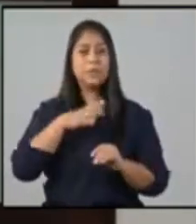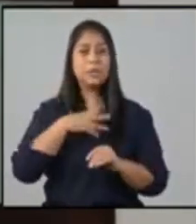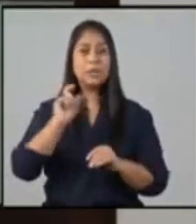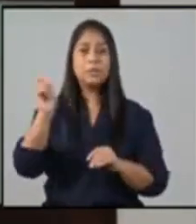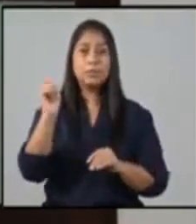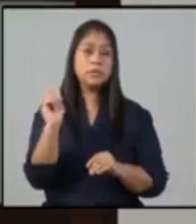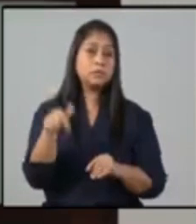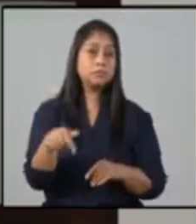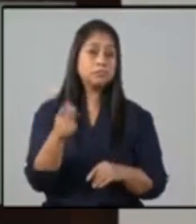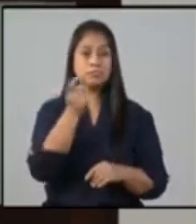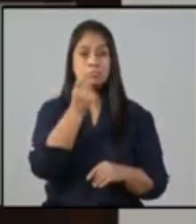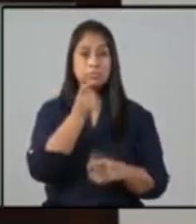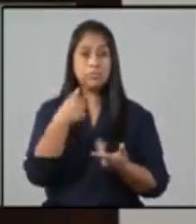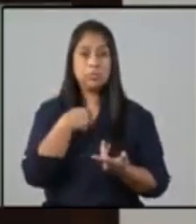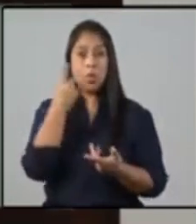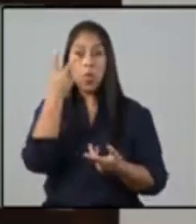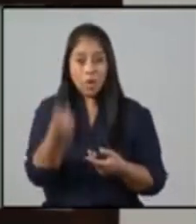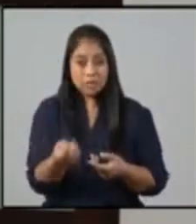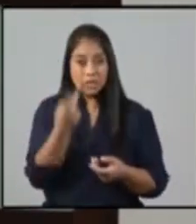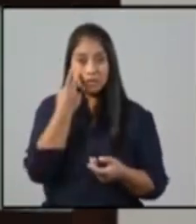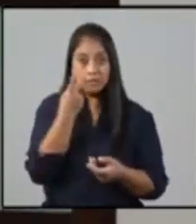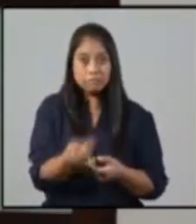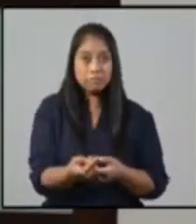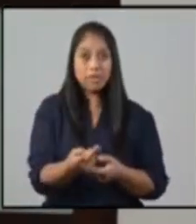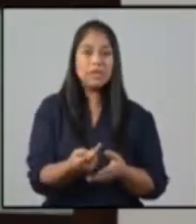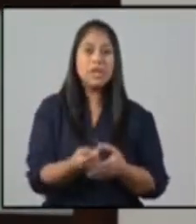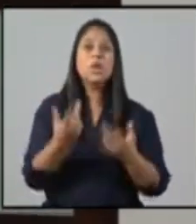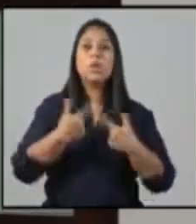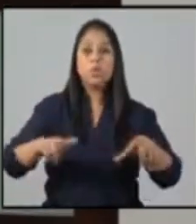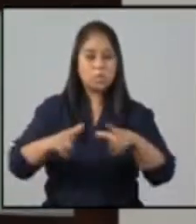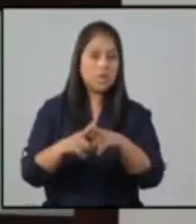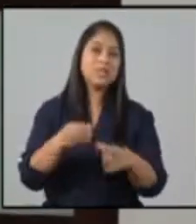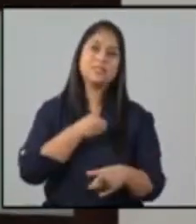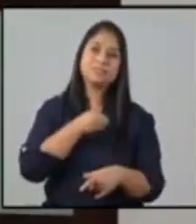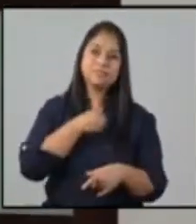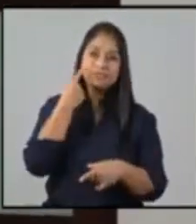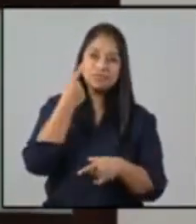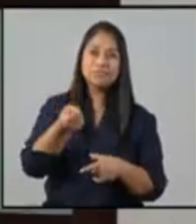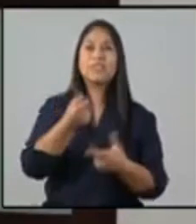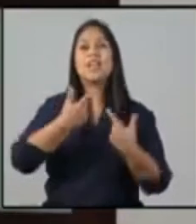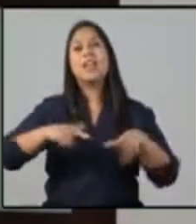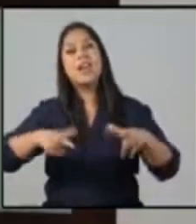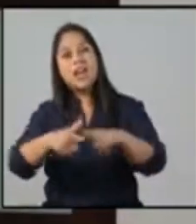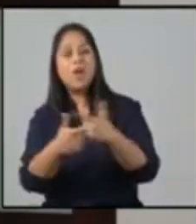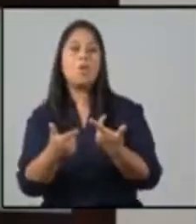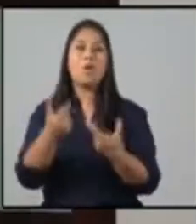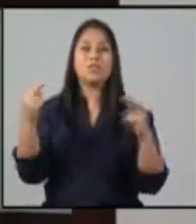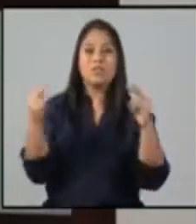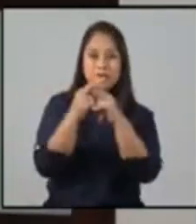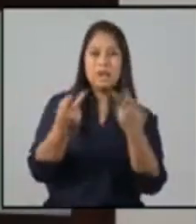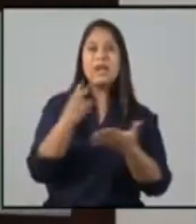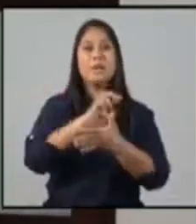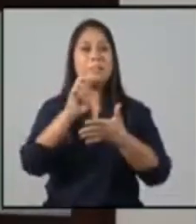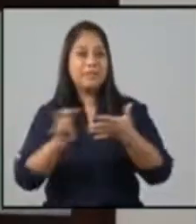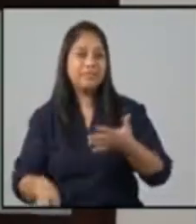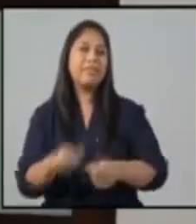hemos podido volver a ver una vez más los lugares más queridos de Guatemala, como el lago Atitlán o Antigua o el Petén,